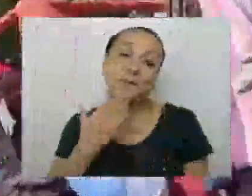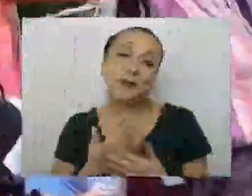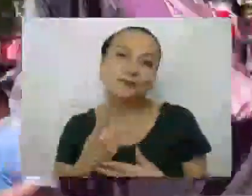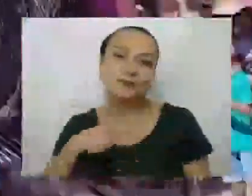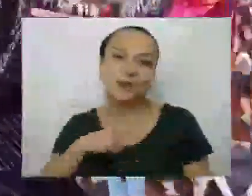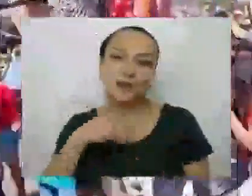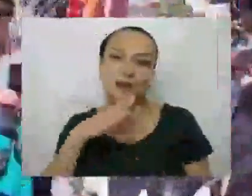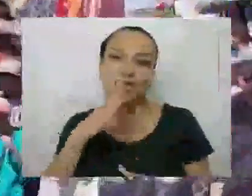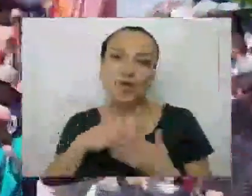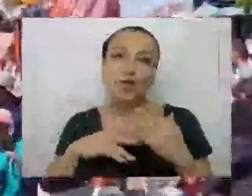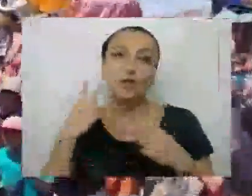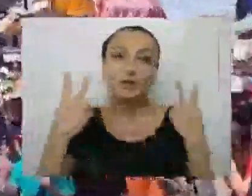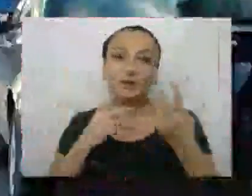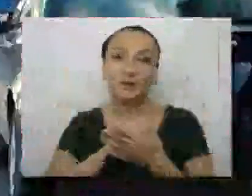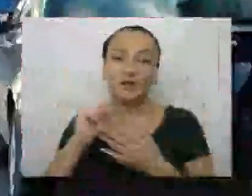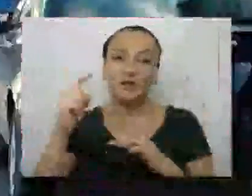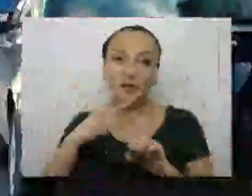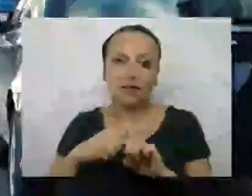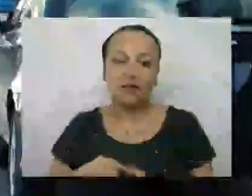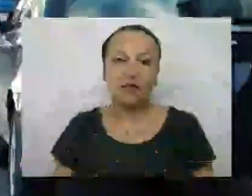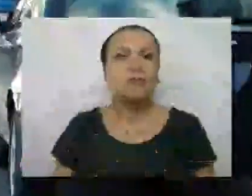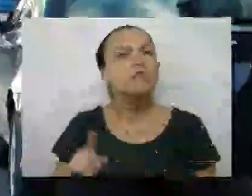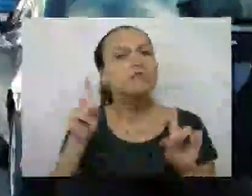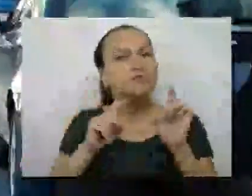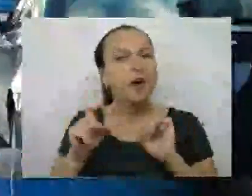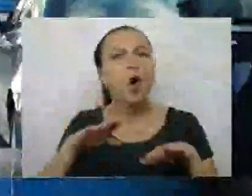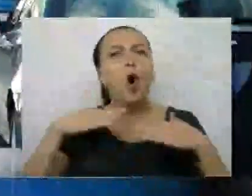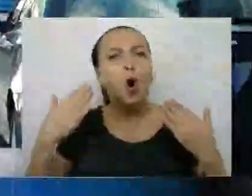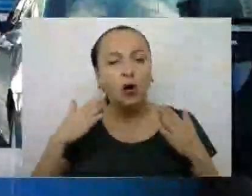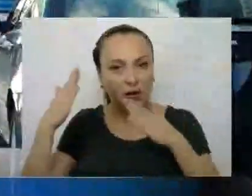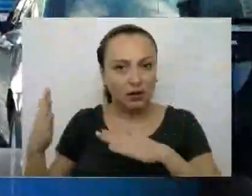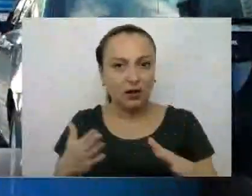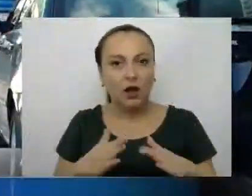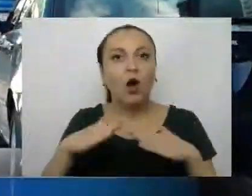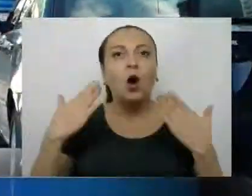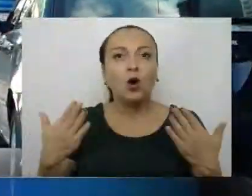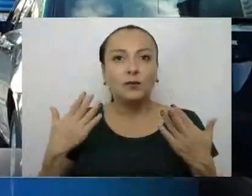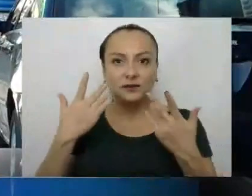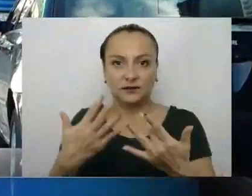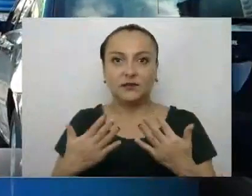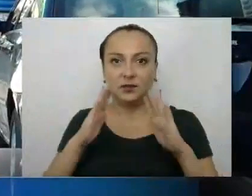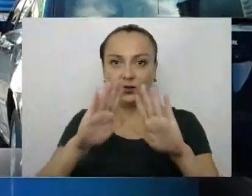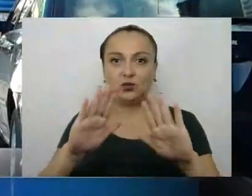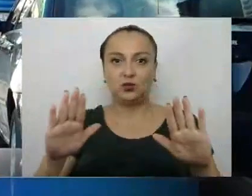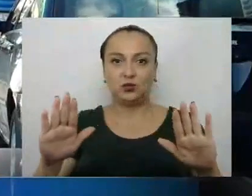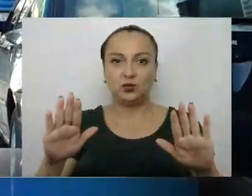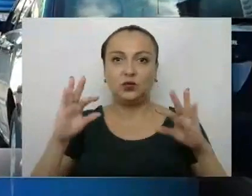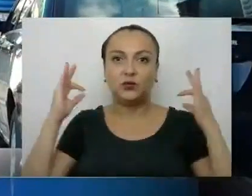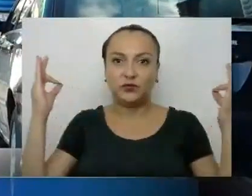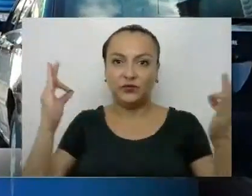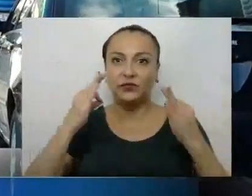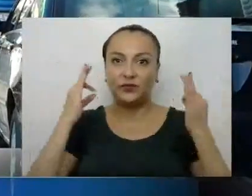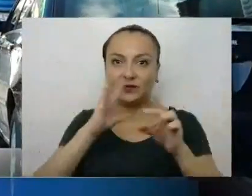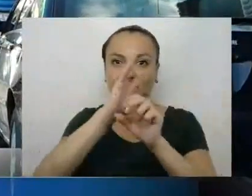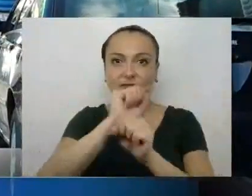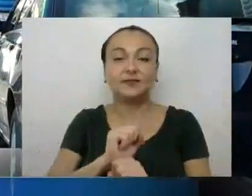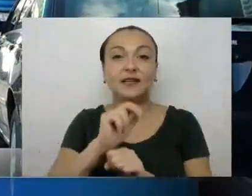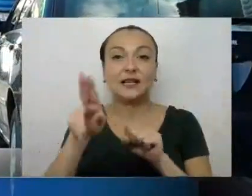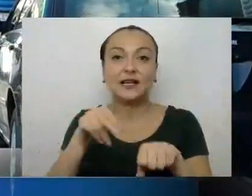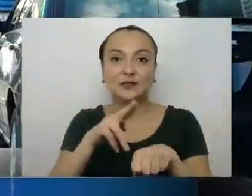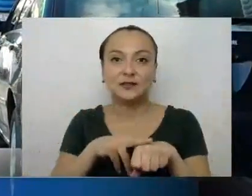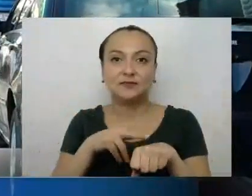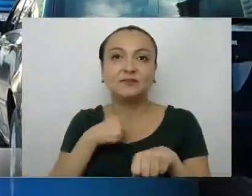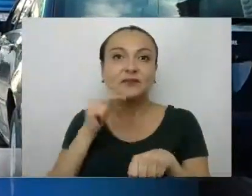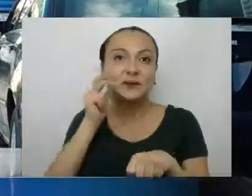algunos vecinos de Santa Cruz preguntándoles cómo se preparan, cómo están esperando sus fiestas típicas nacionales, y vamos a